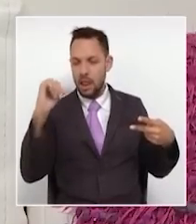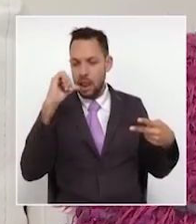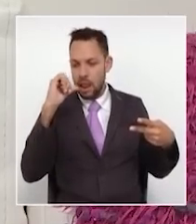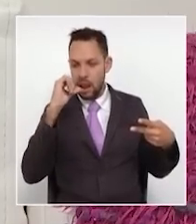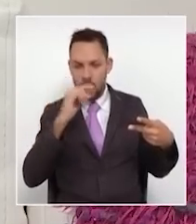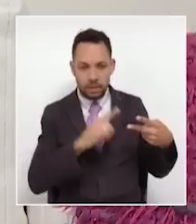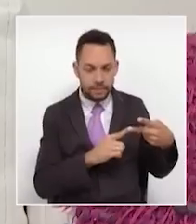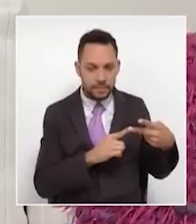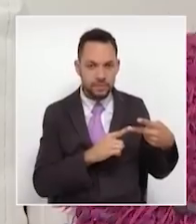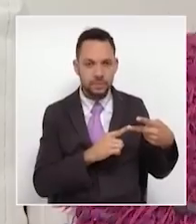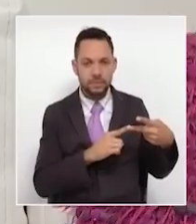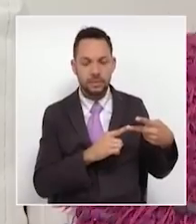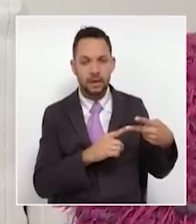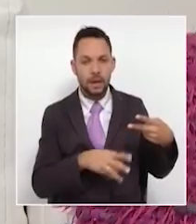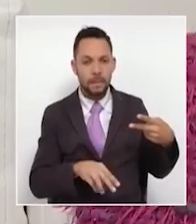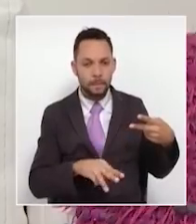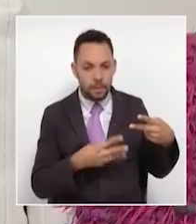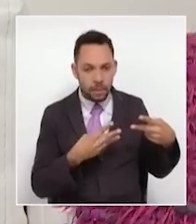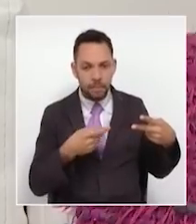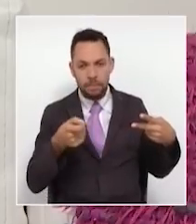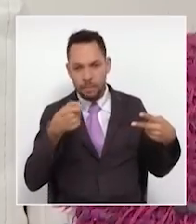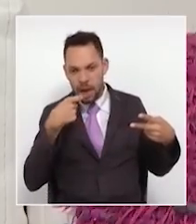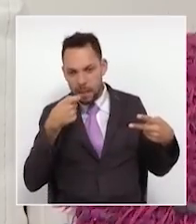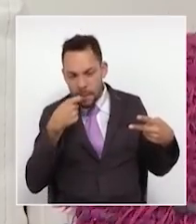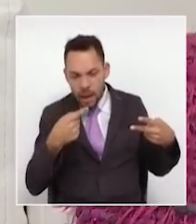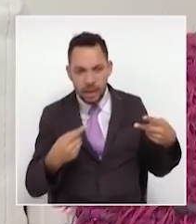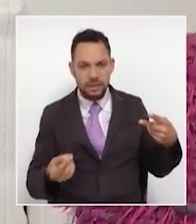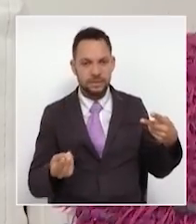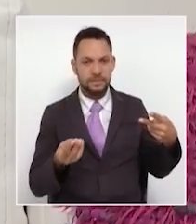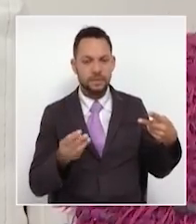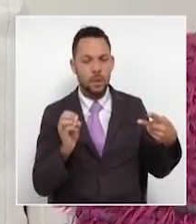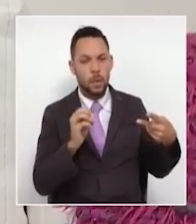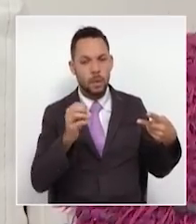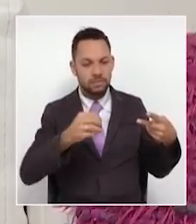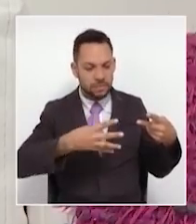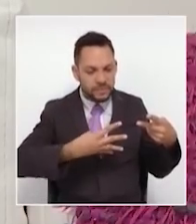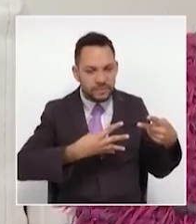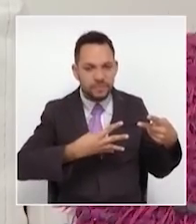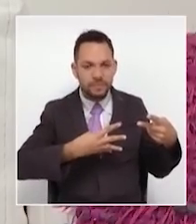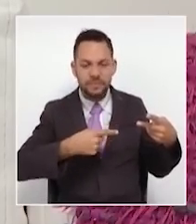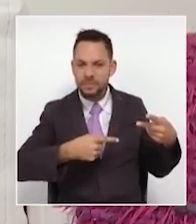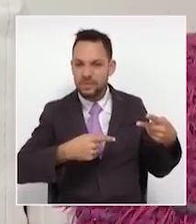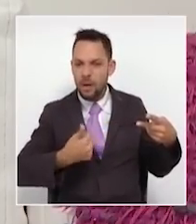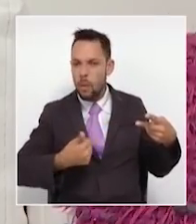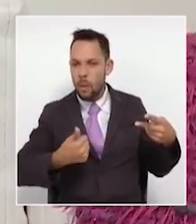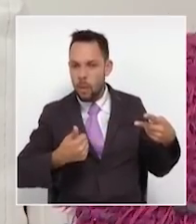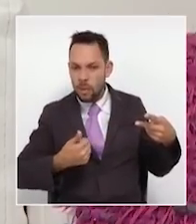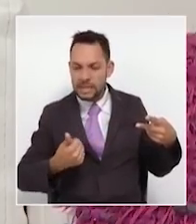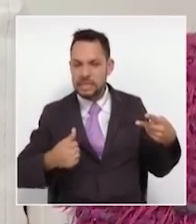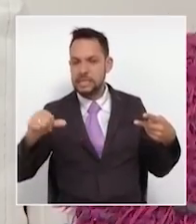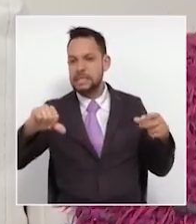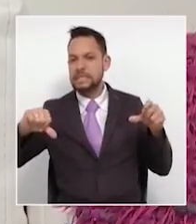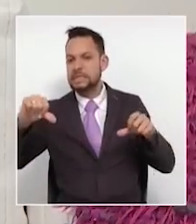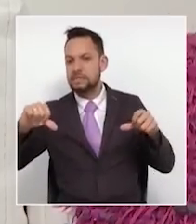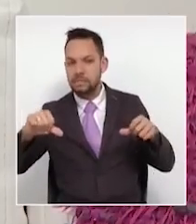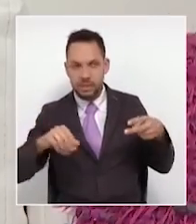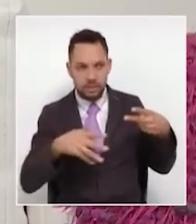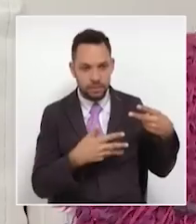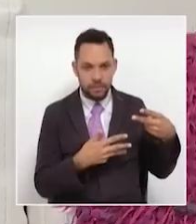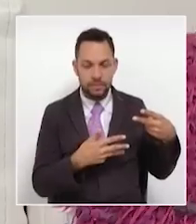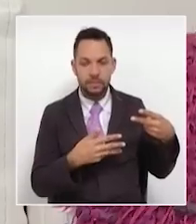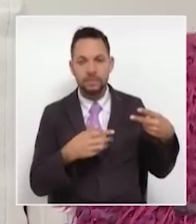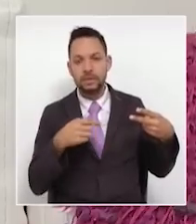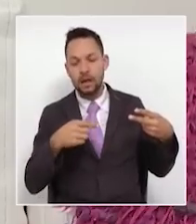el consumo indiscriminado de antibióticos de ciertos productos químicos también el